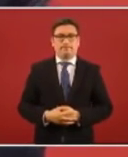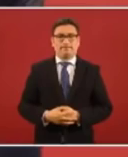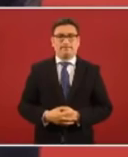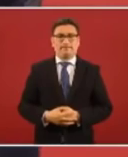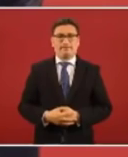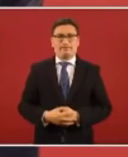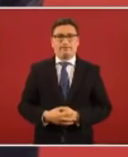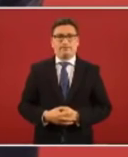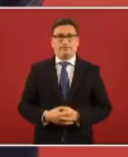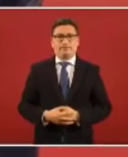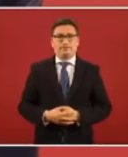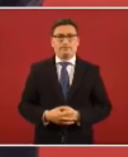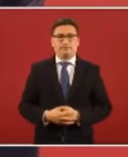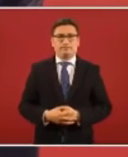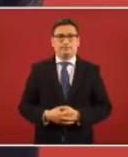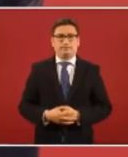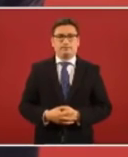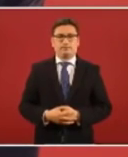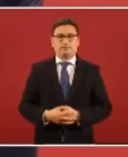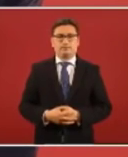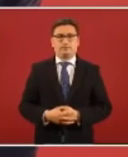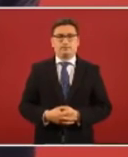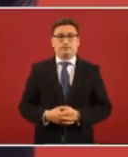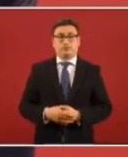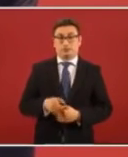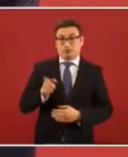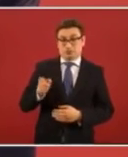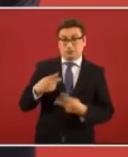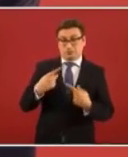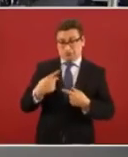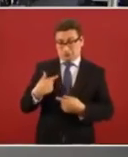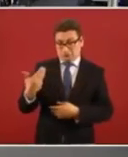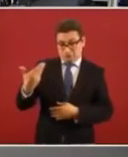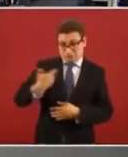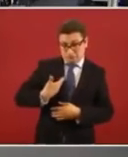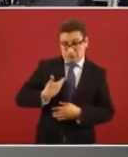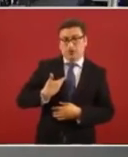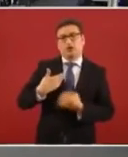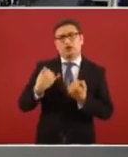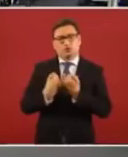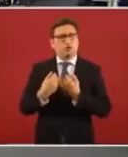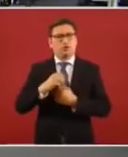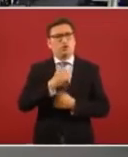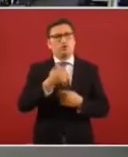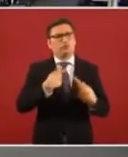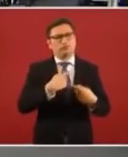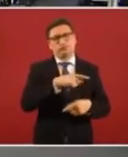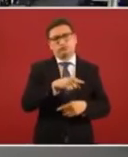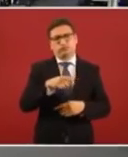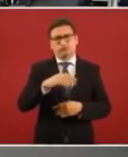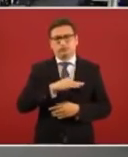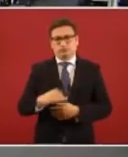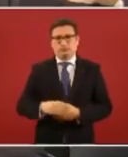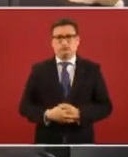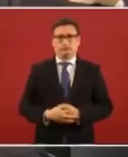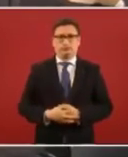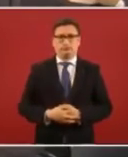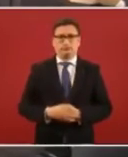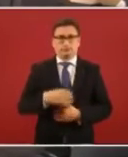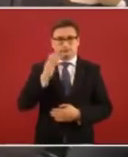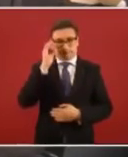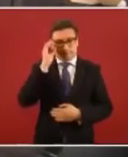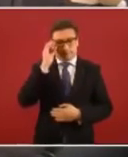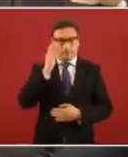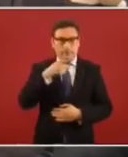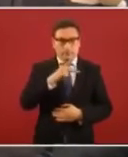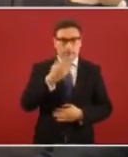Lo haría por cualquier ser humano. Pero justo también por esta cuestión de lo que sucedió hace algunos